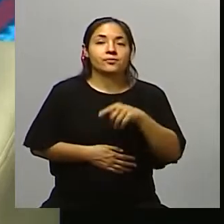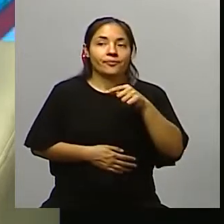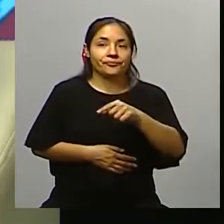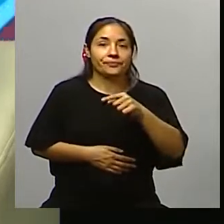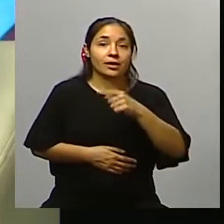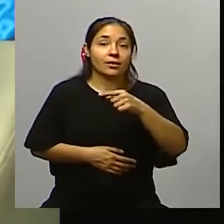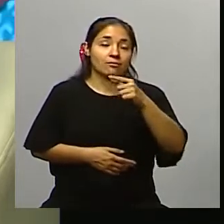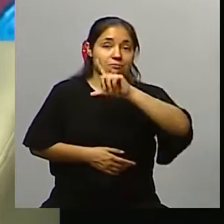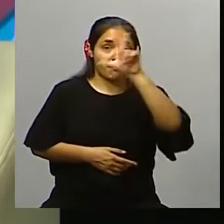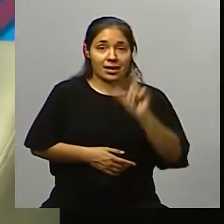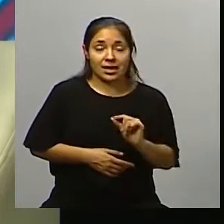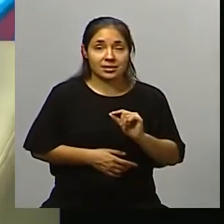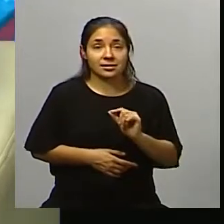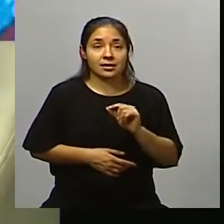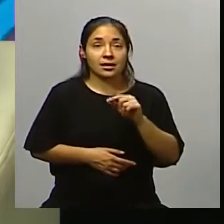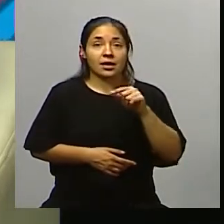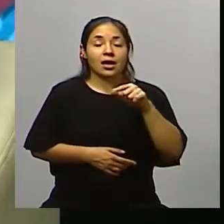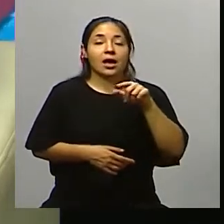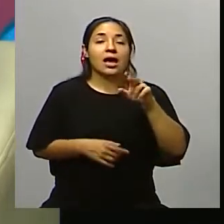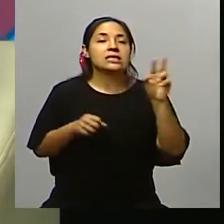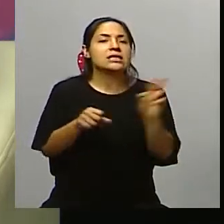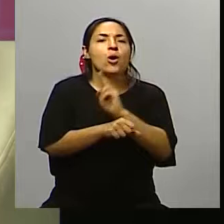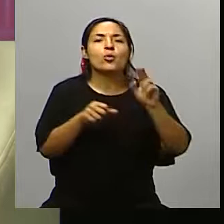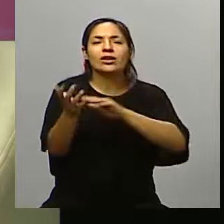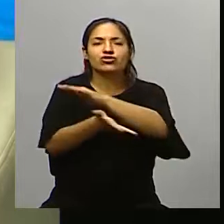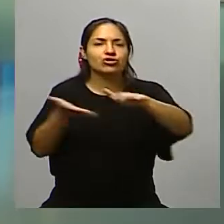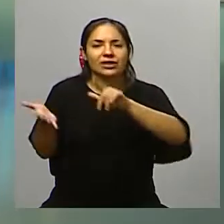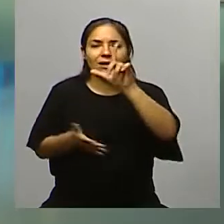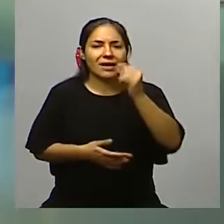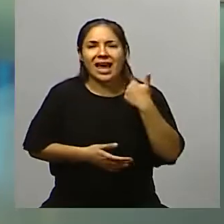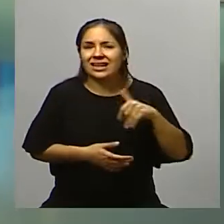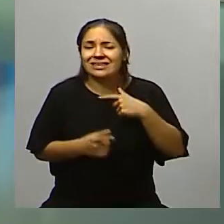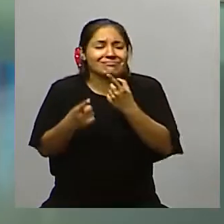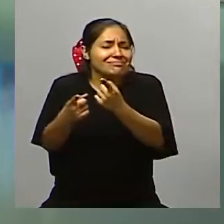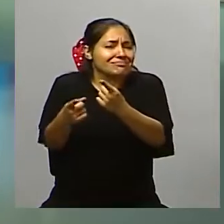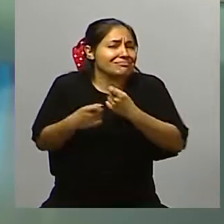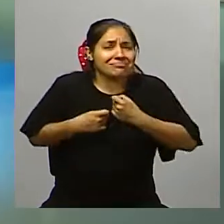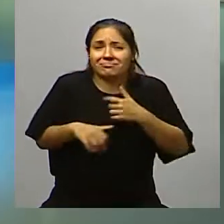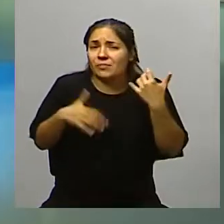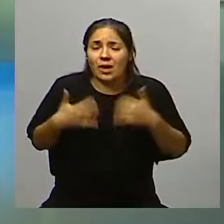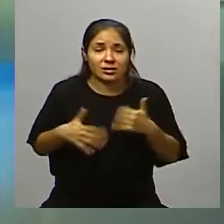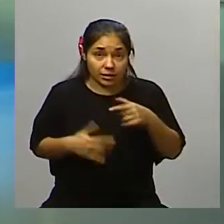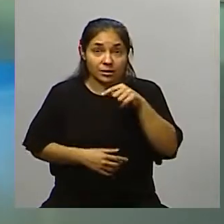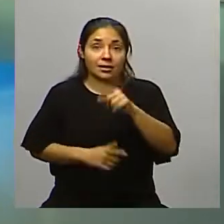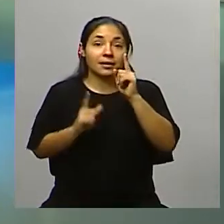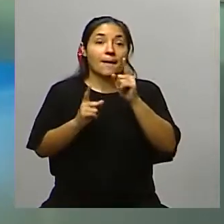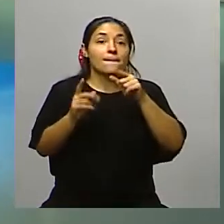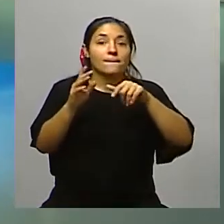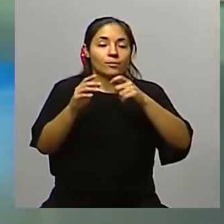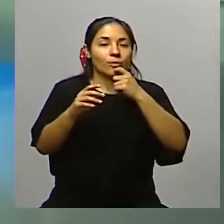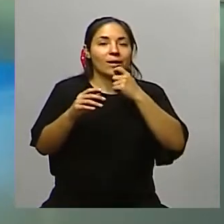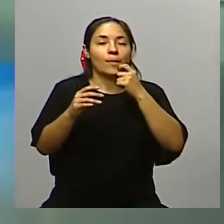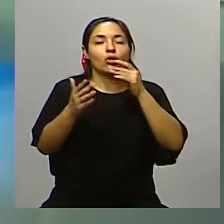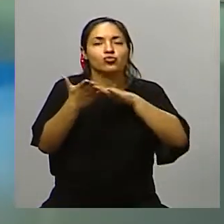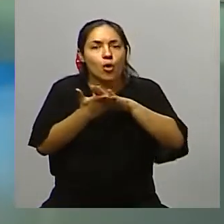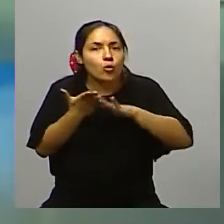entendiendo que el país, que la seguridad social es imprescindible en Argentina y en el mundo, y que sin ningún lugar a dudas que la salida para todos